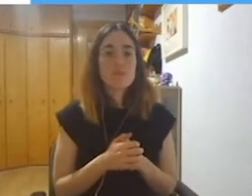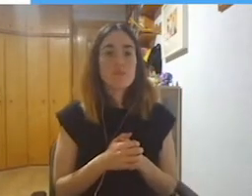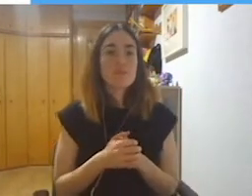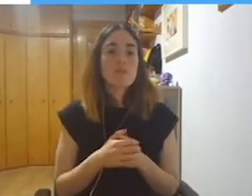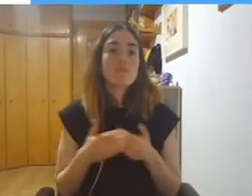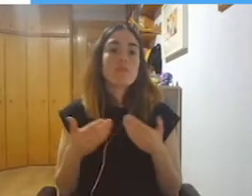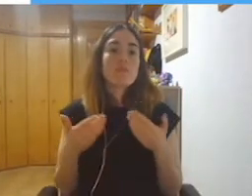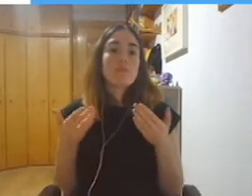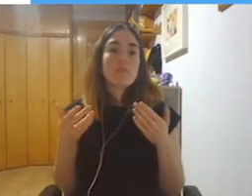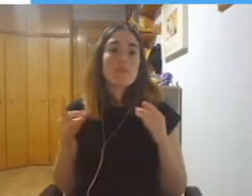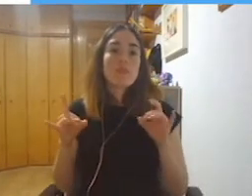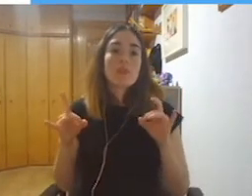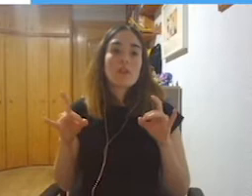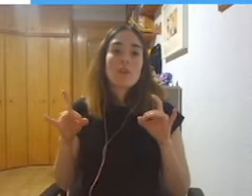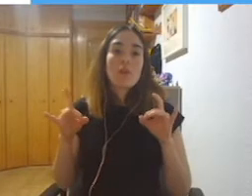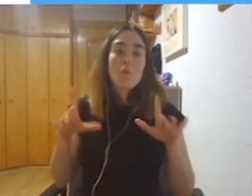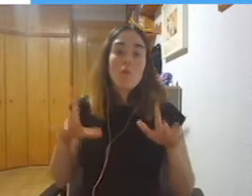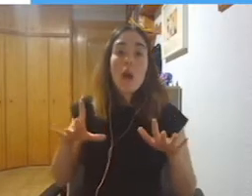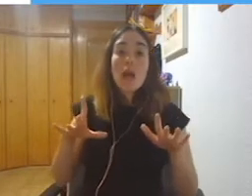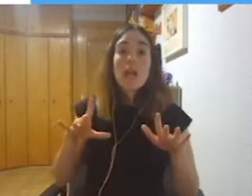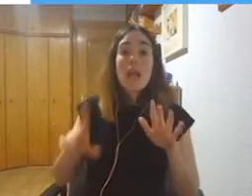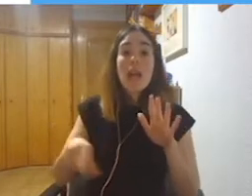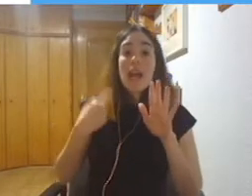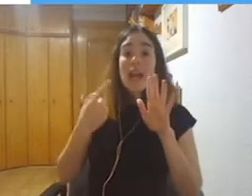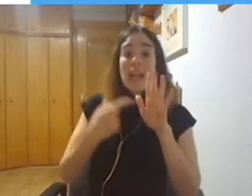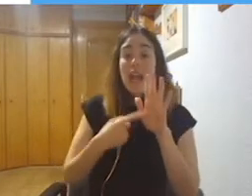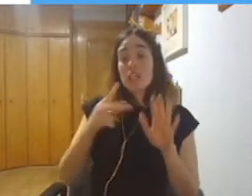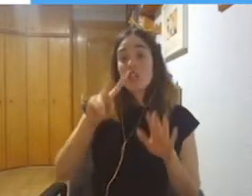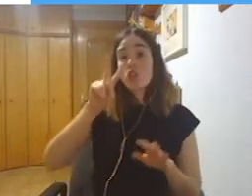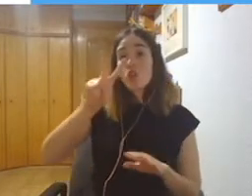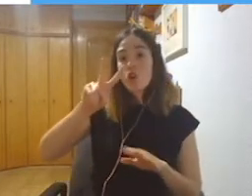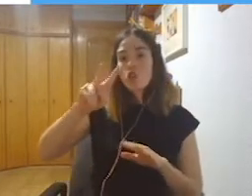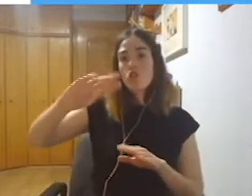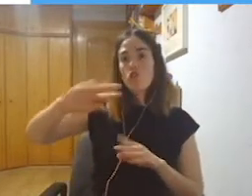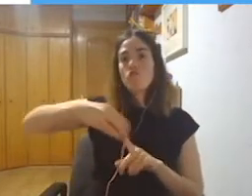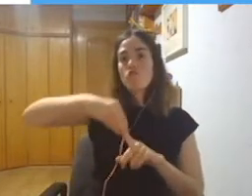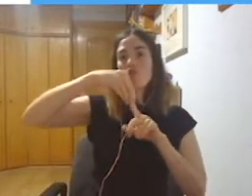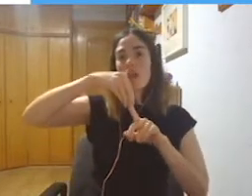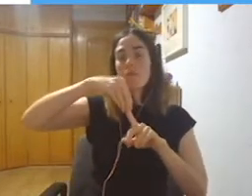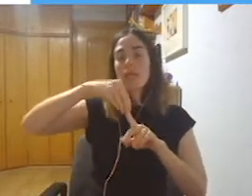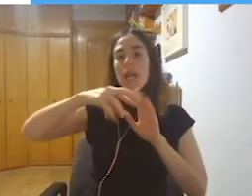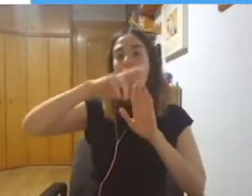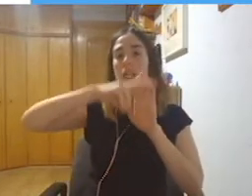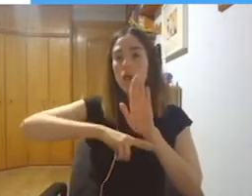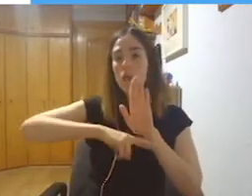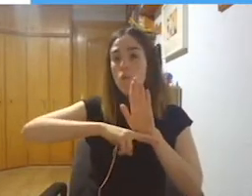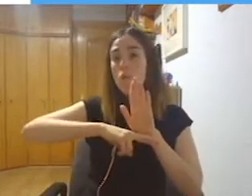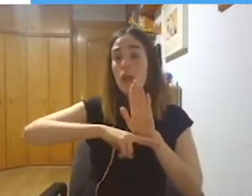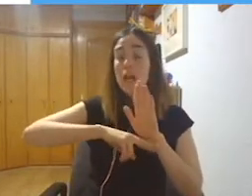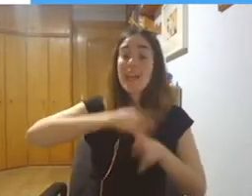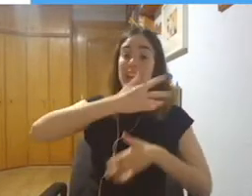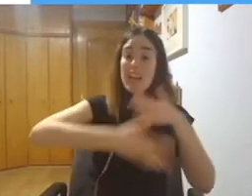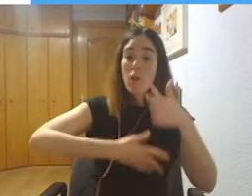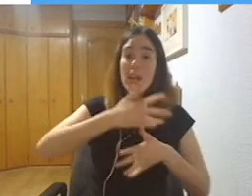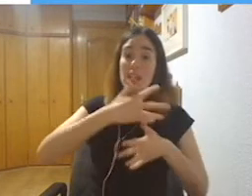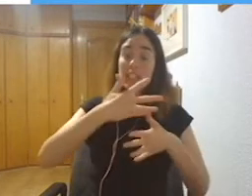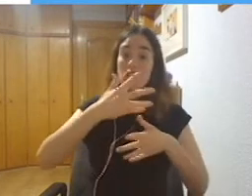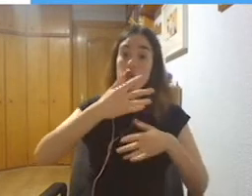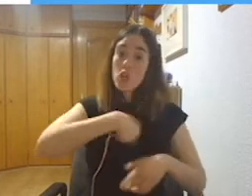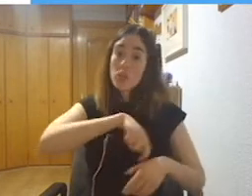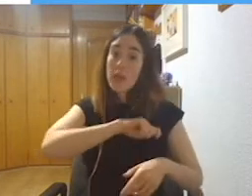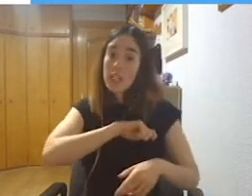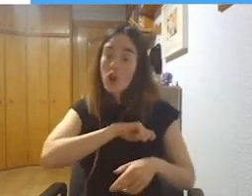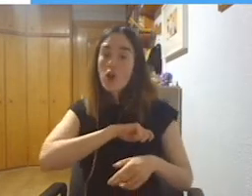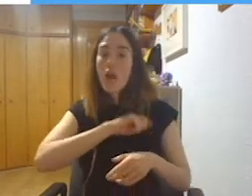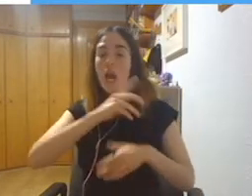Asimismo, bueno, tener en cuenta que las dos leyes fundamentales que regulan que tanto la lengua de signos española como